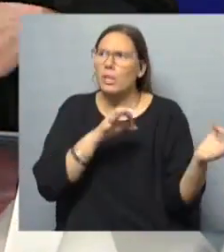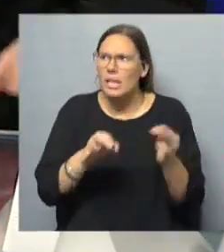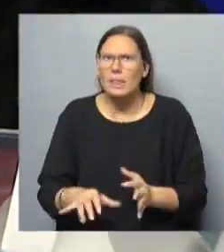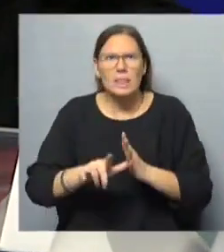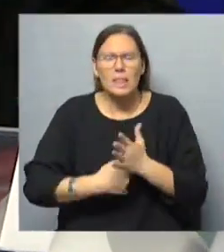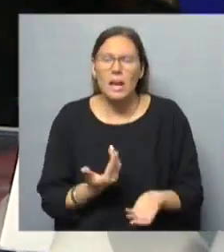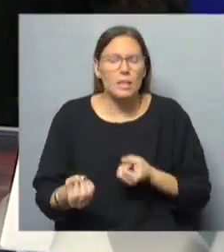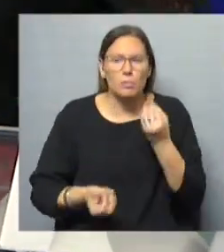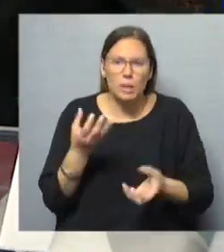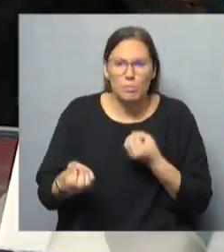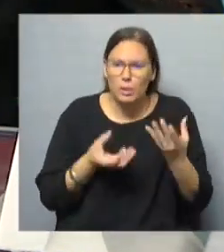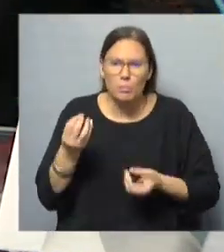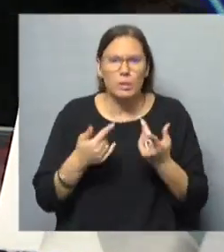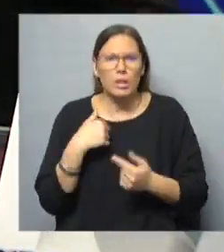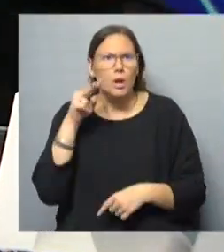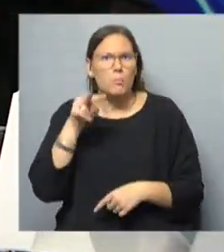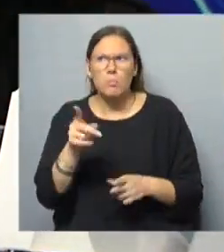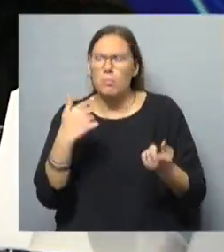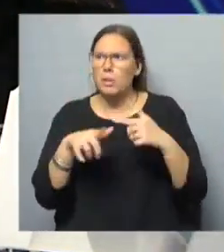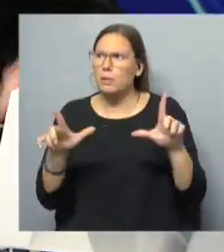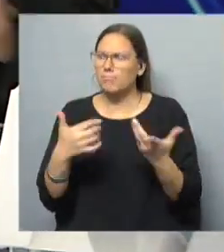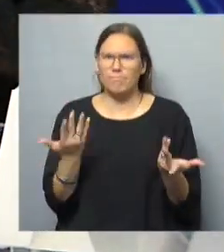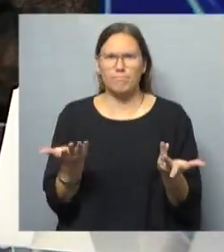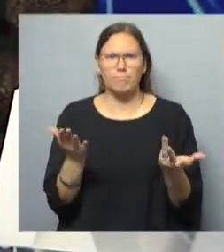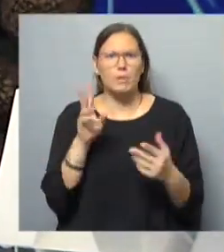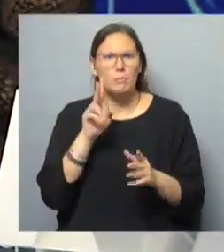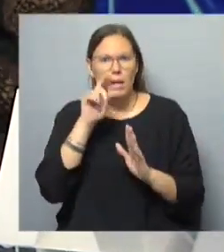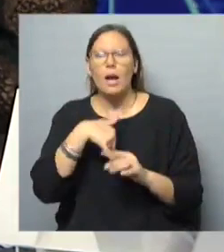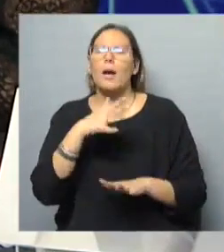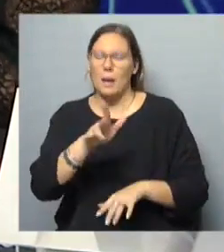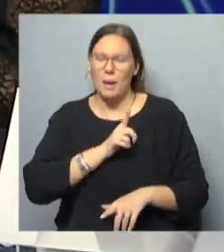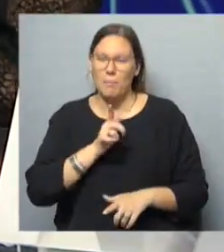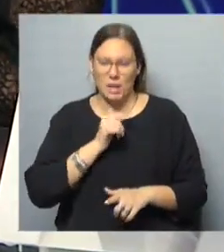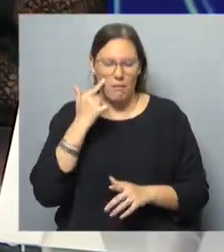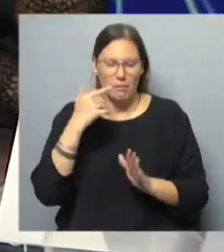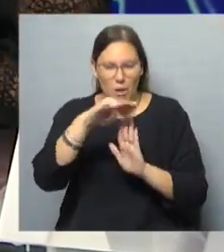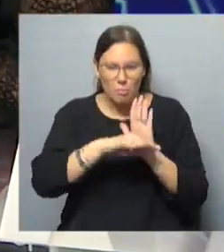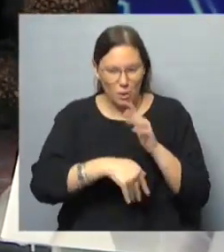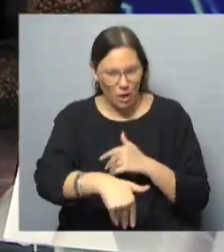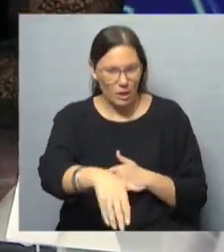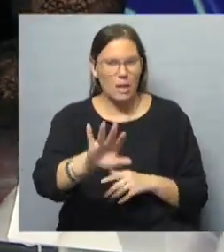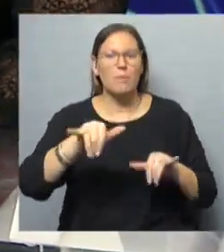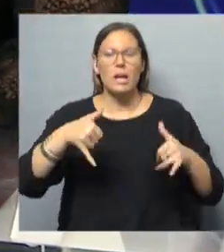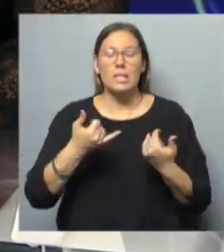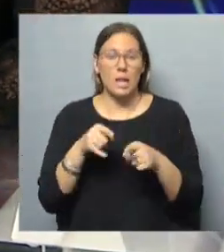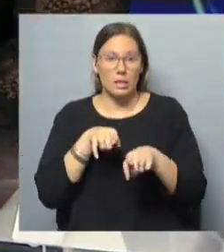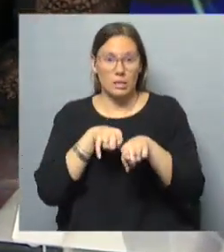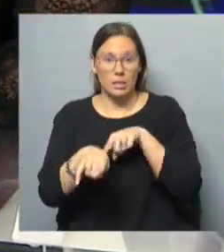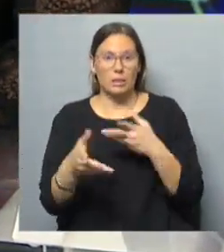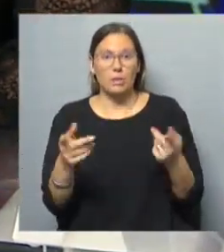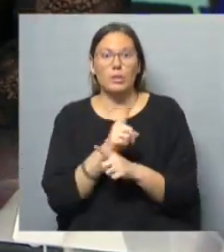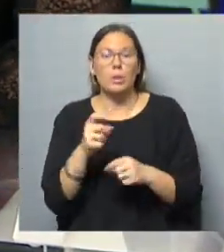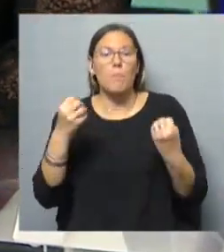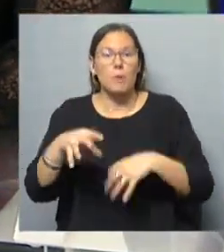tarde? Pero no aparece Mirá Montevideo, claro que sí. Esperá, porque no sabes el programón que tenemos hoy. Así que ya, inmediatamente, sin perder